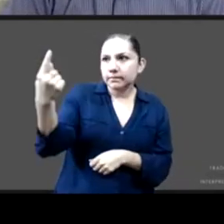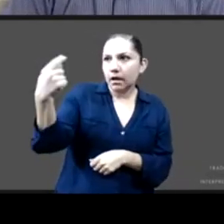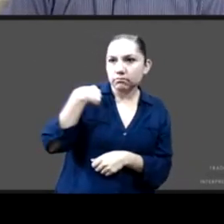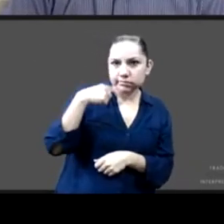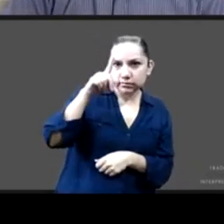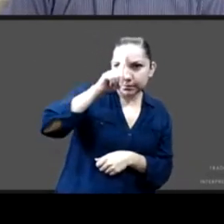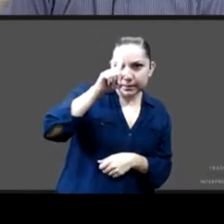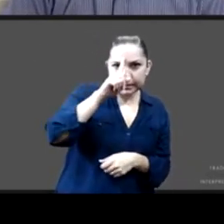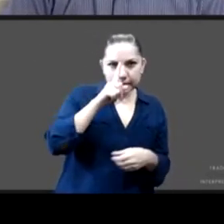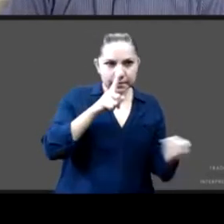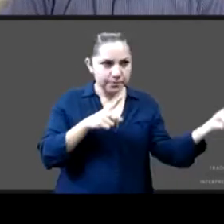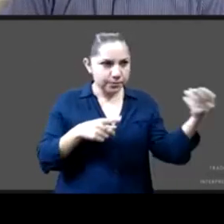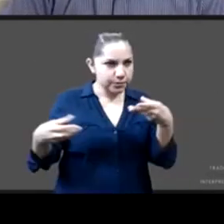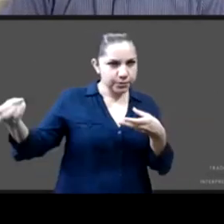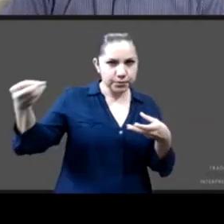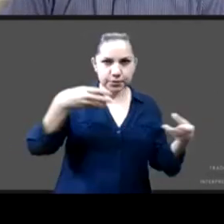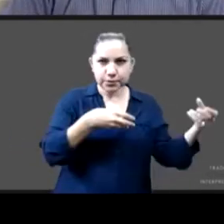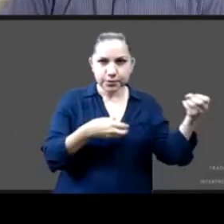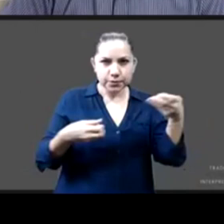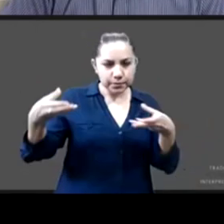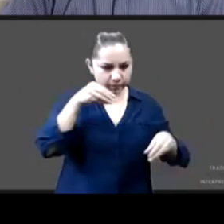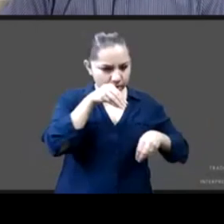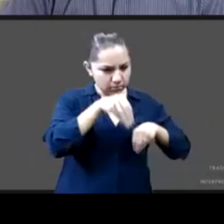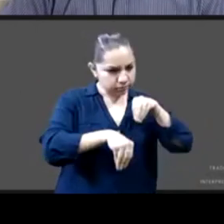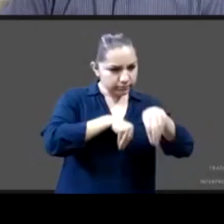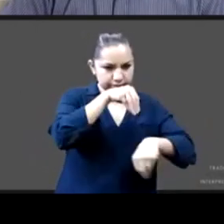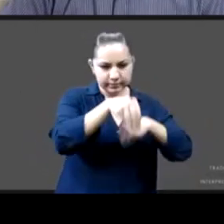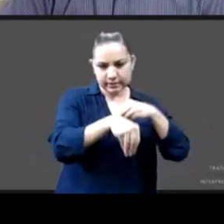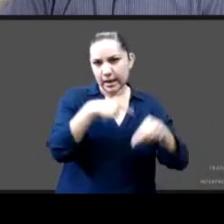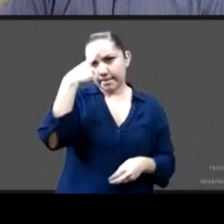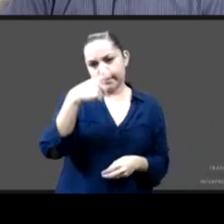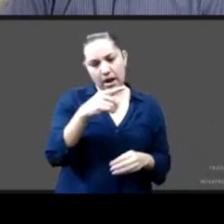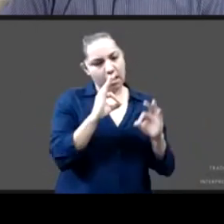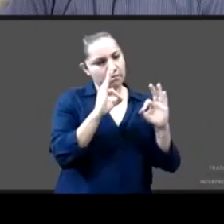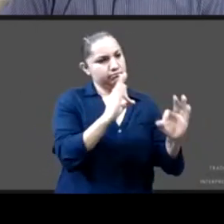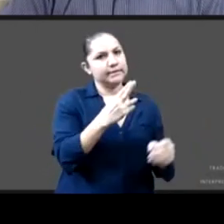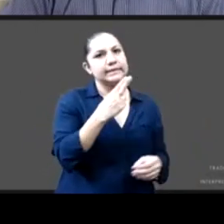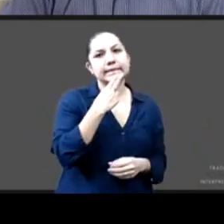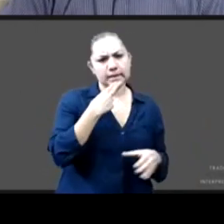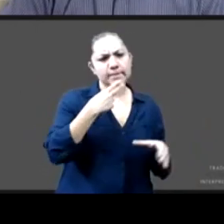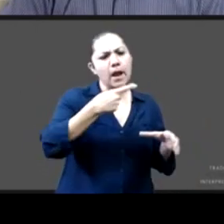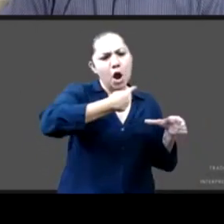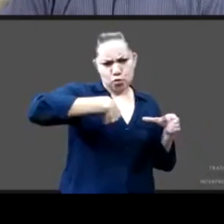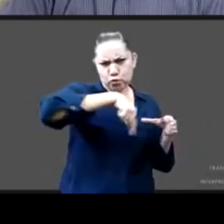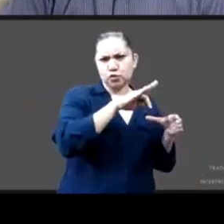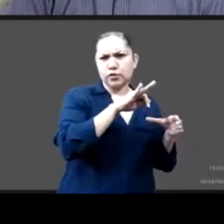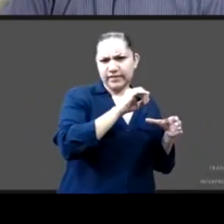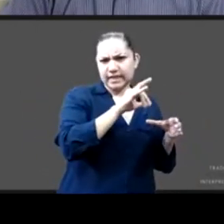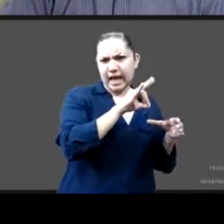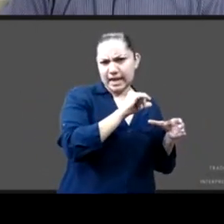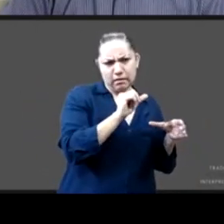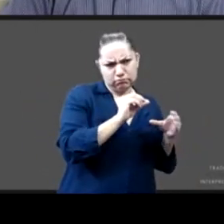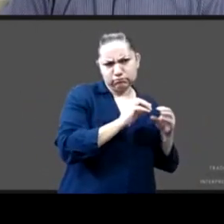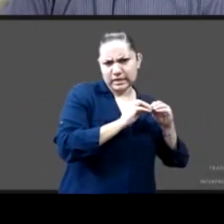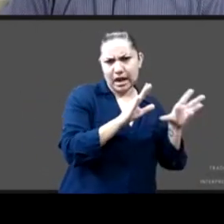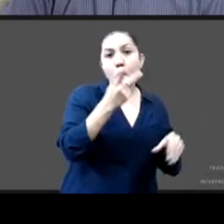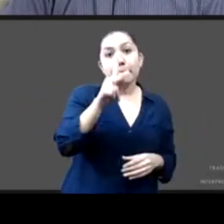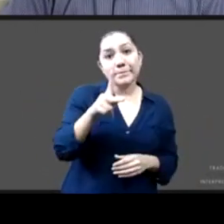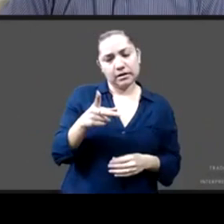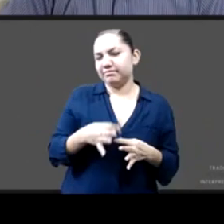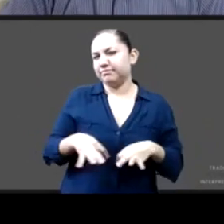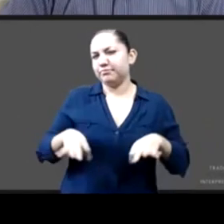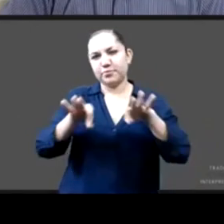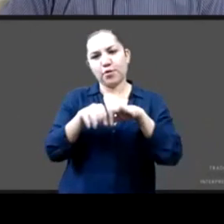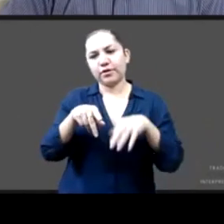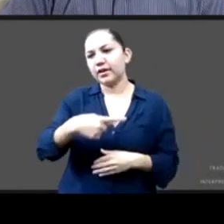esto nos va a ayudar mucho a la Fiscalía, pero sobre todo a la Ciudad de México en esto